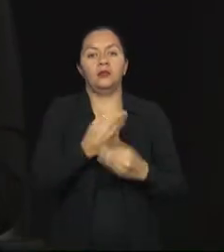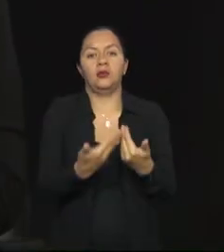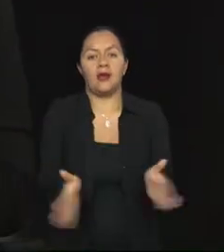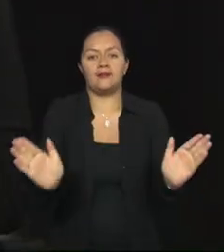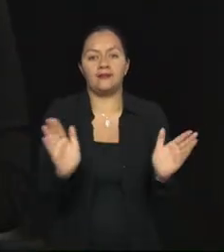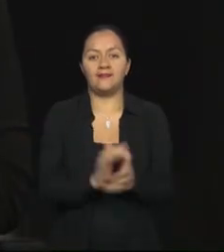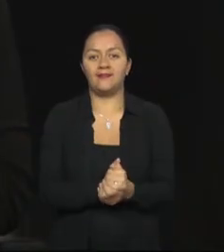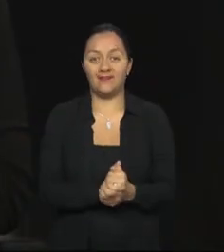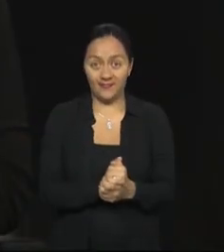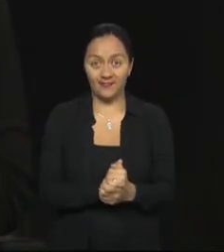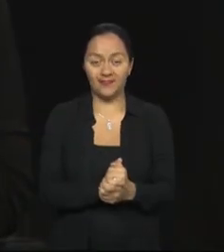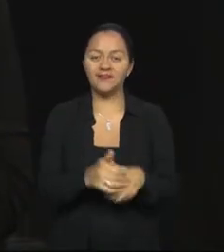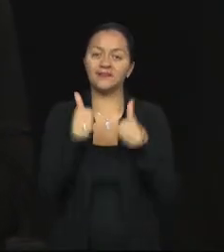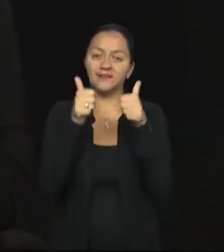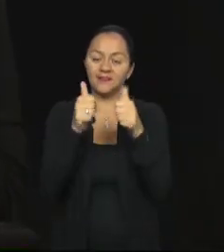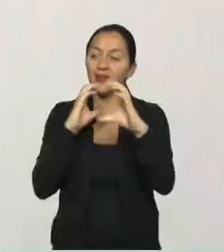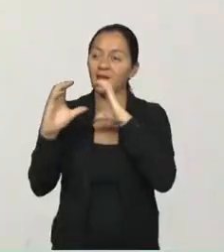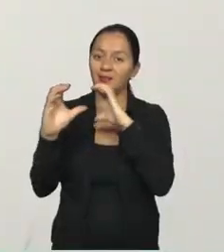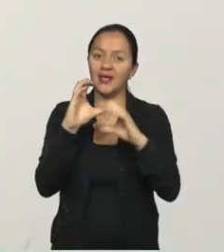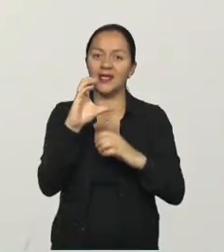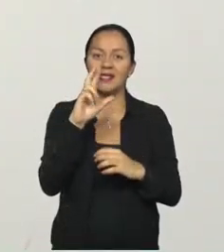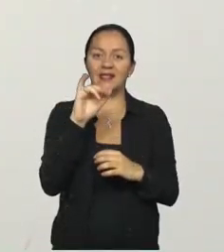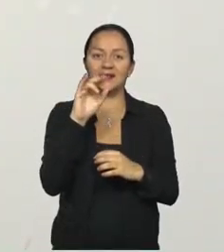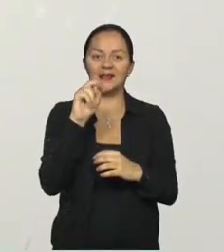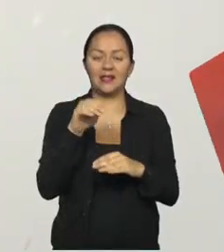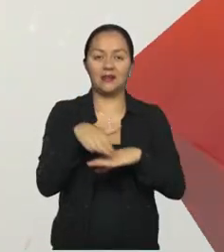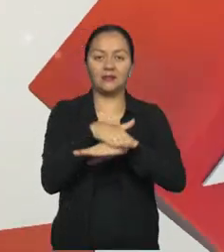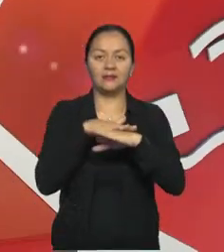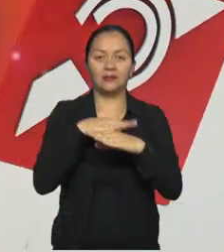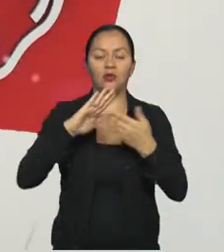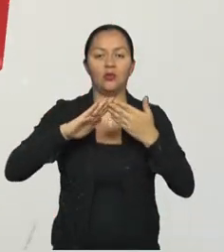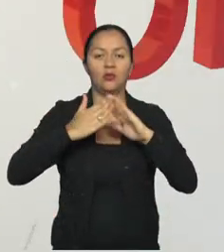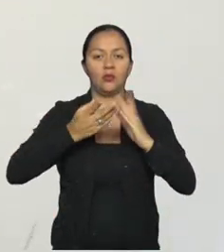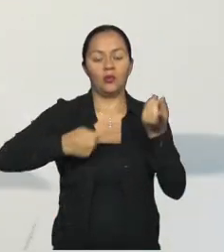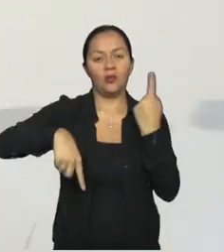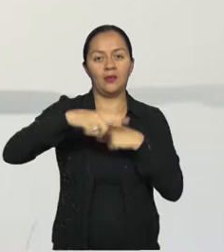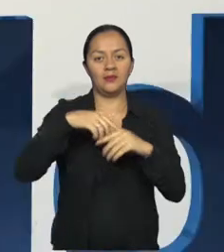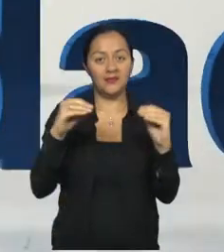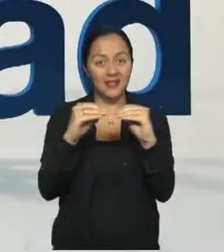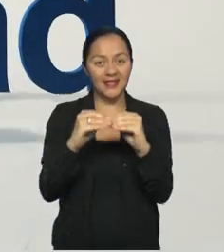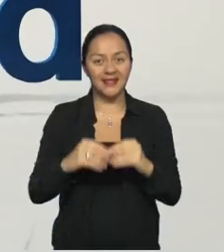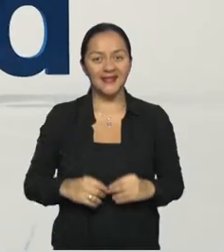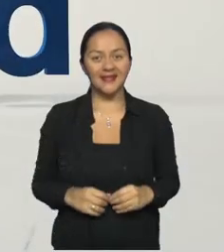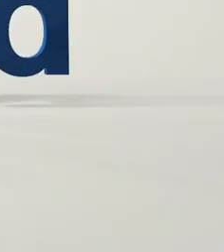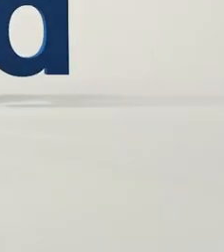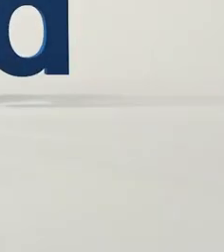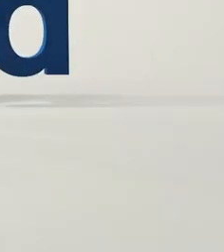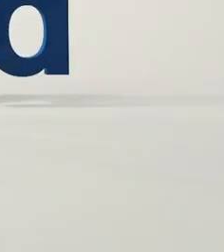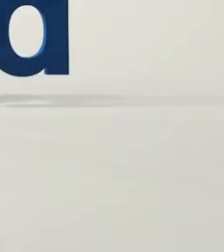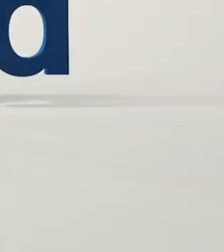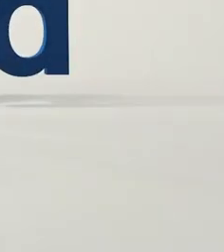con Cristina Barrera conversando sobre la rehabilitación basada en la comunidad. Volvemos después del siguiente corte.